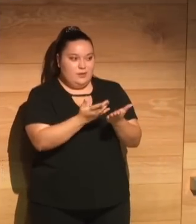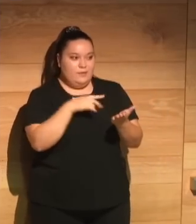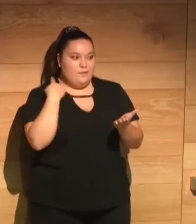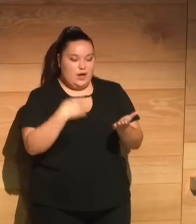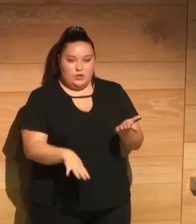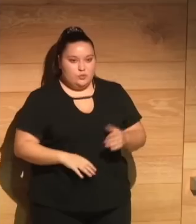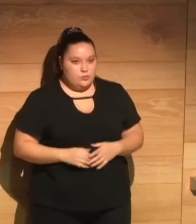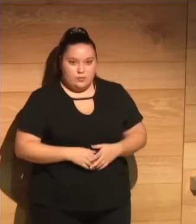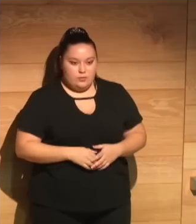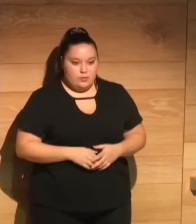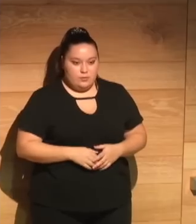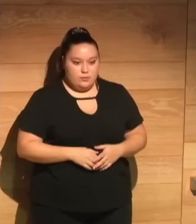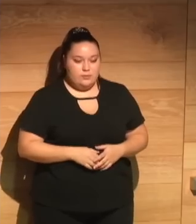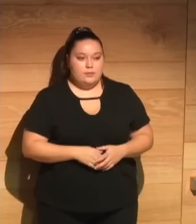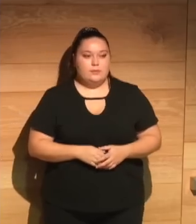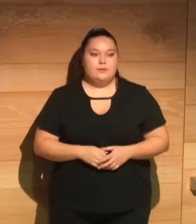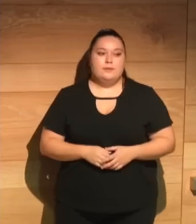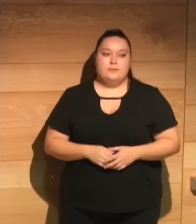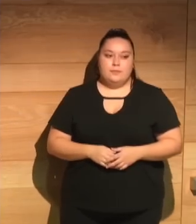fracaso.